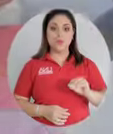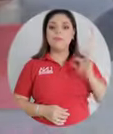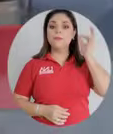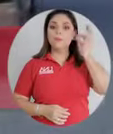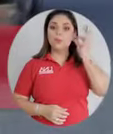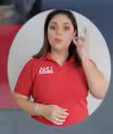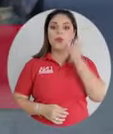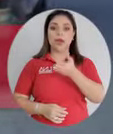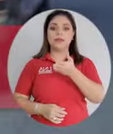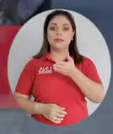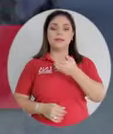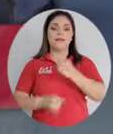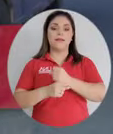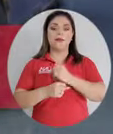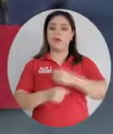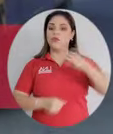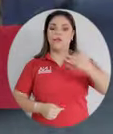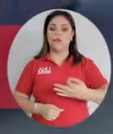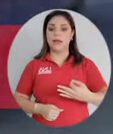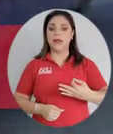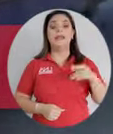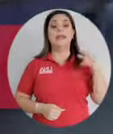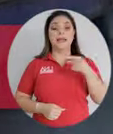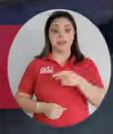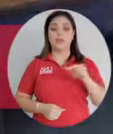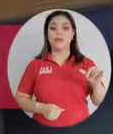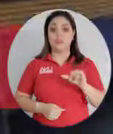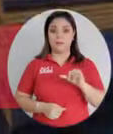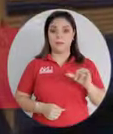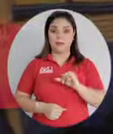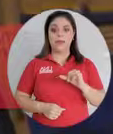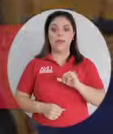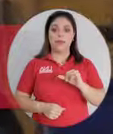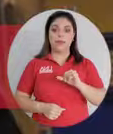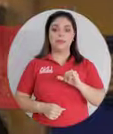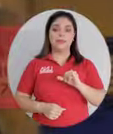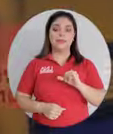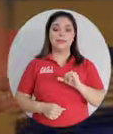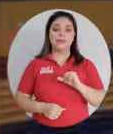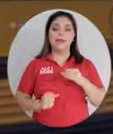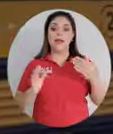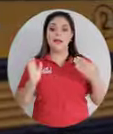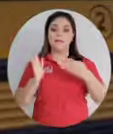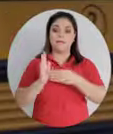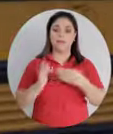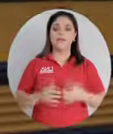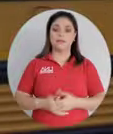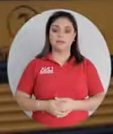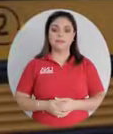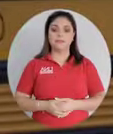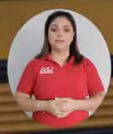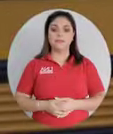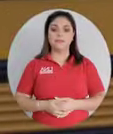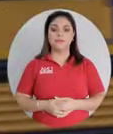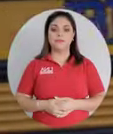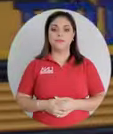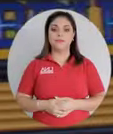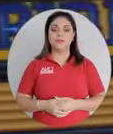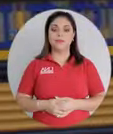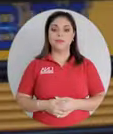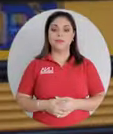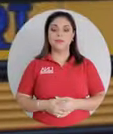del mercado de trabajo es informal. Esa informalidad también tiene un componente de género importante. Si